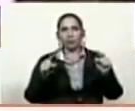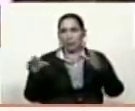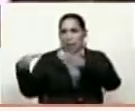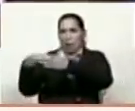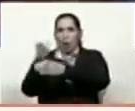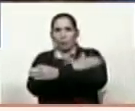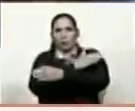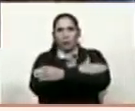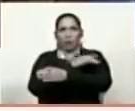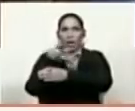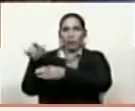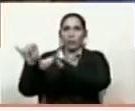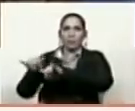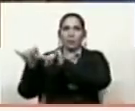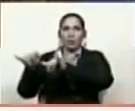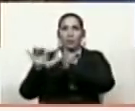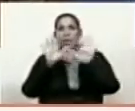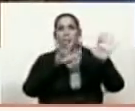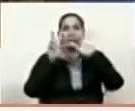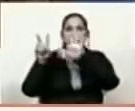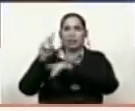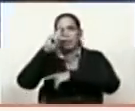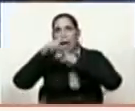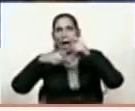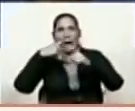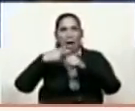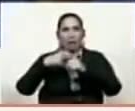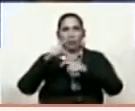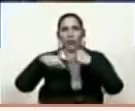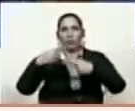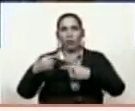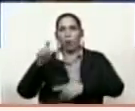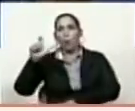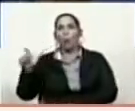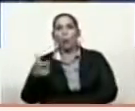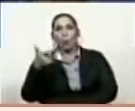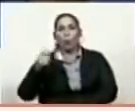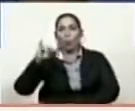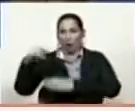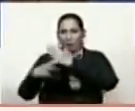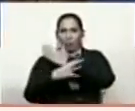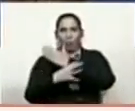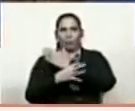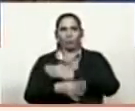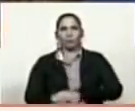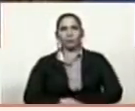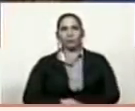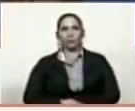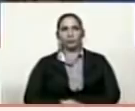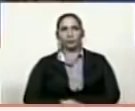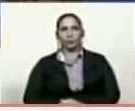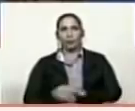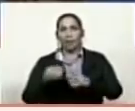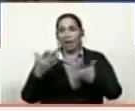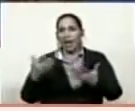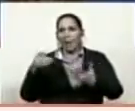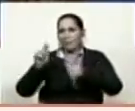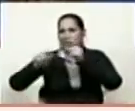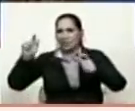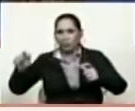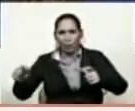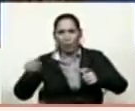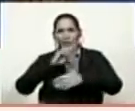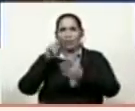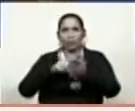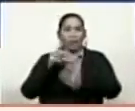protagonistas. 17 años después, en la Guaidonada, les ha quedado claro que los actores nacionales no tienen la